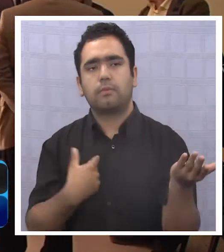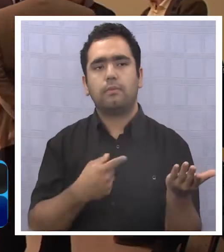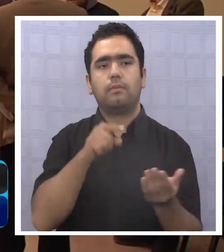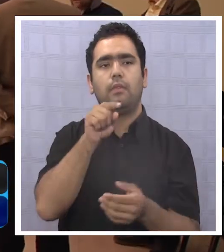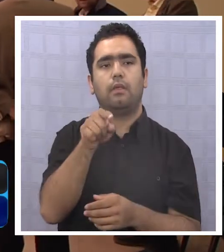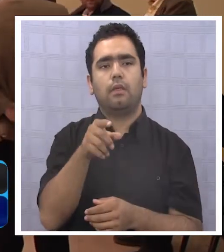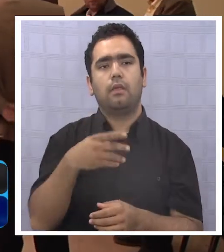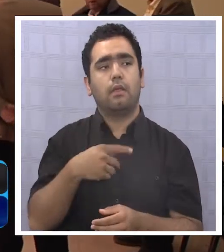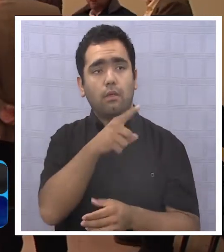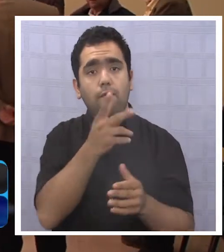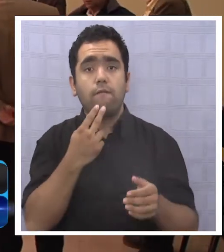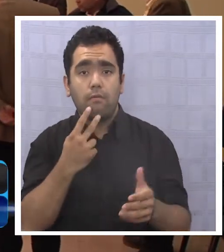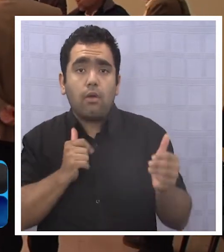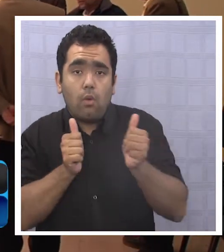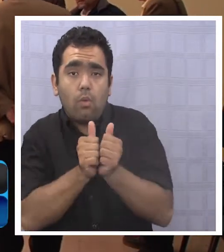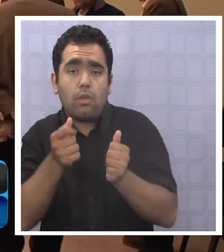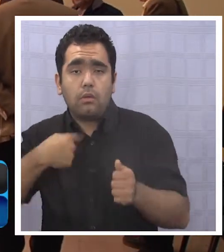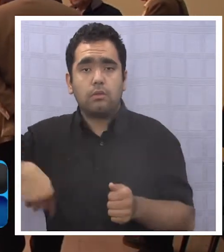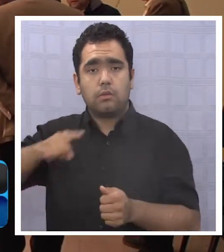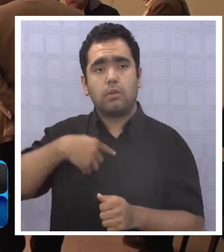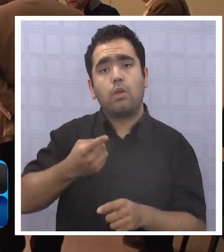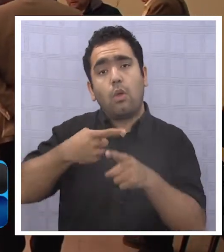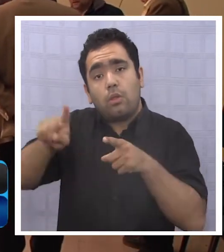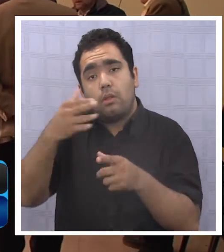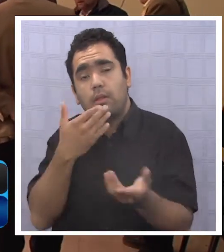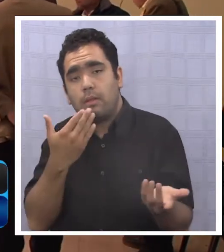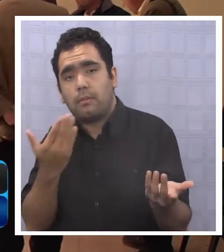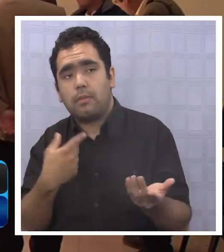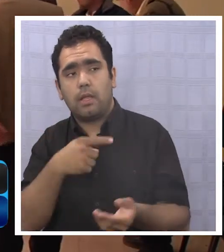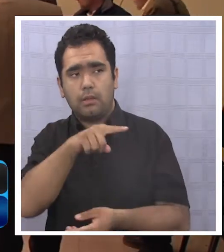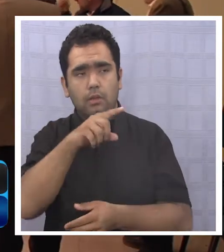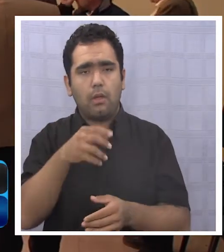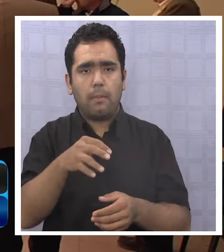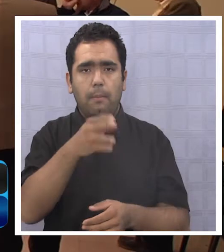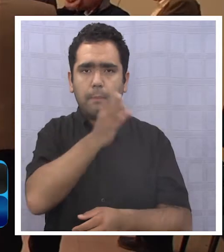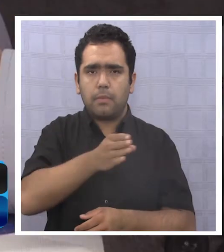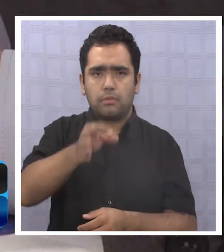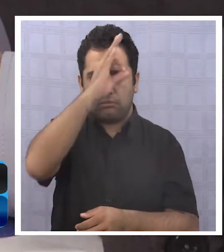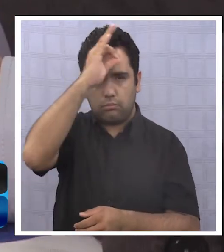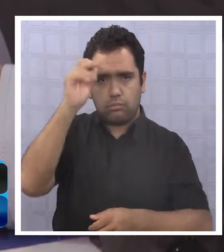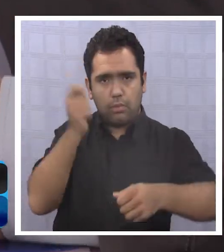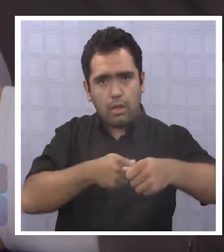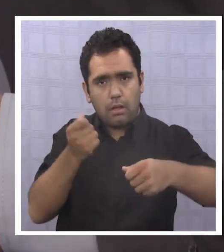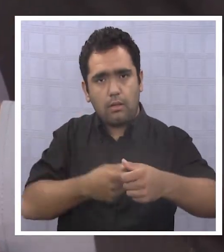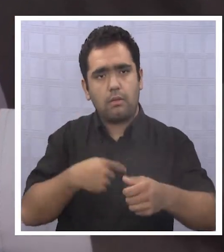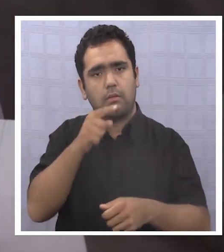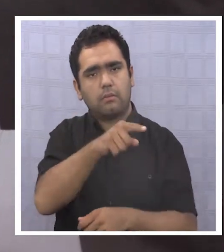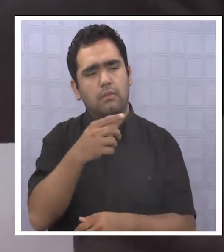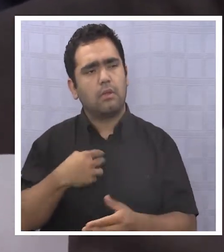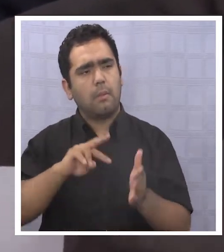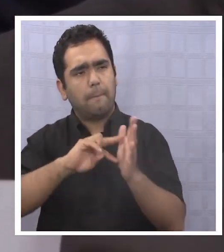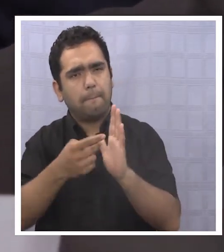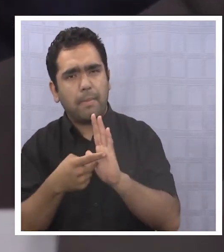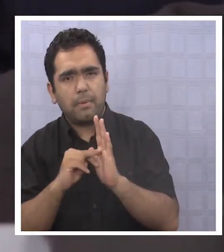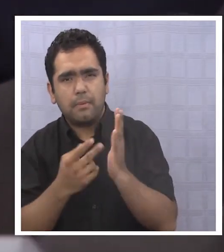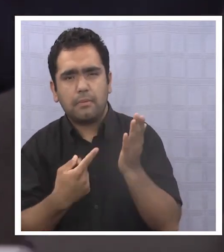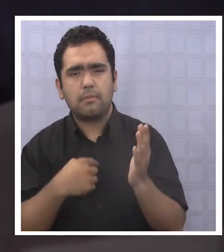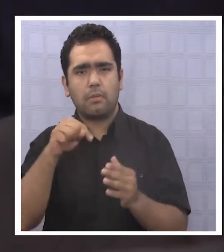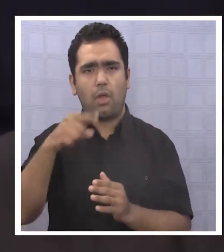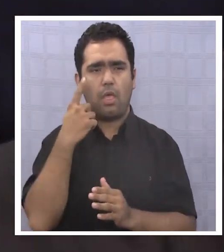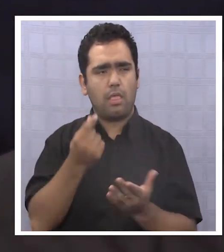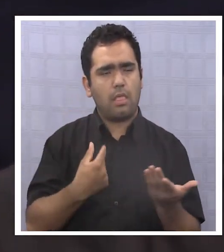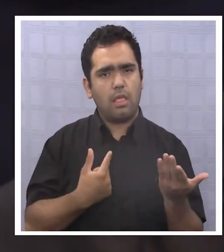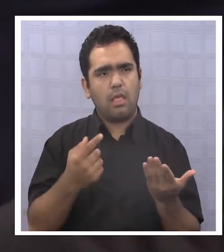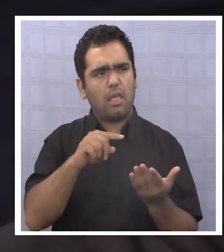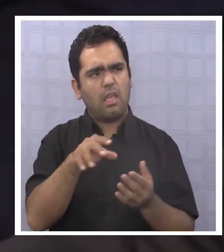Es un pueblo que vive con nosotros. Y lo otro que me ha enseñado esto, de que el mapuche no estaría con los problemas